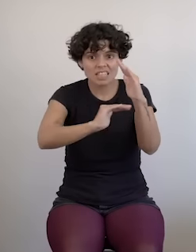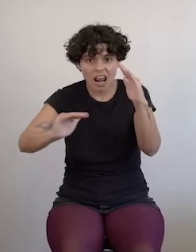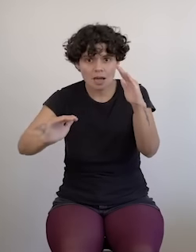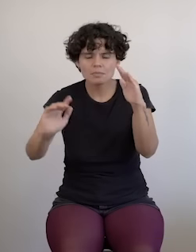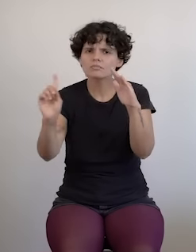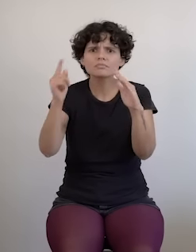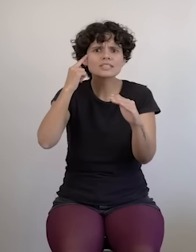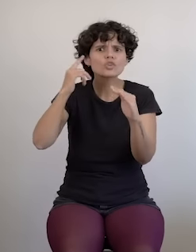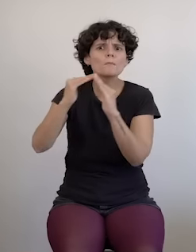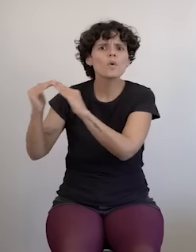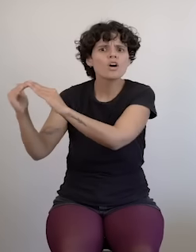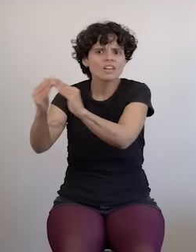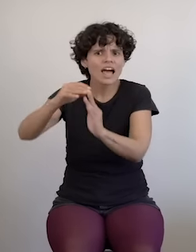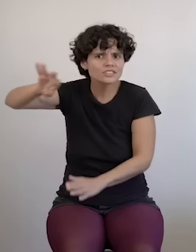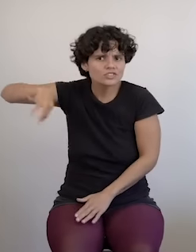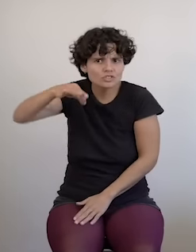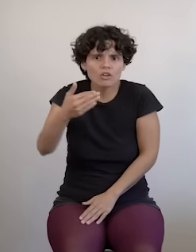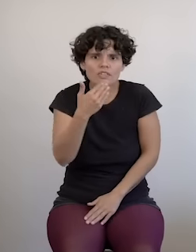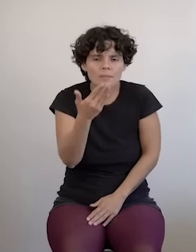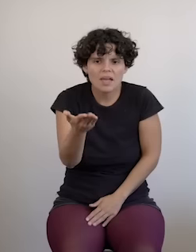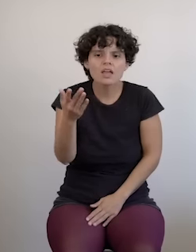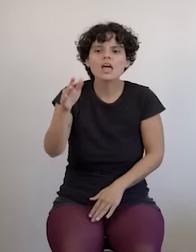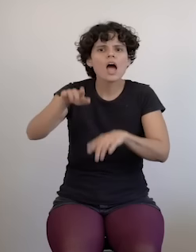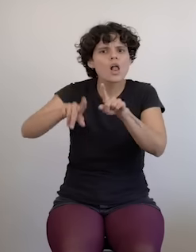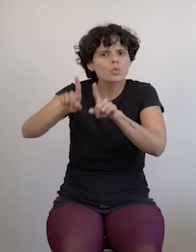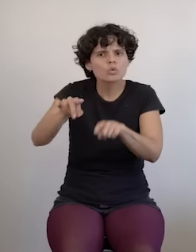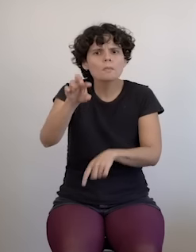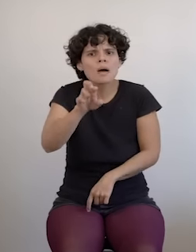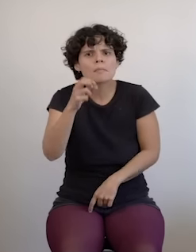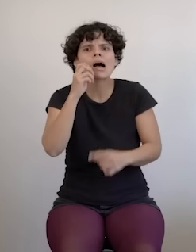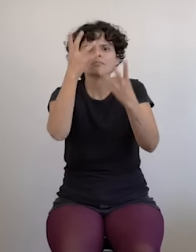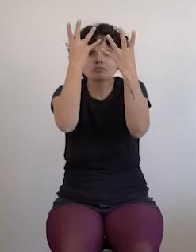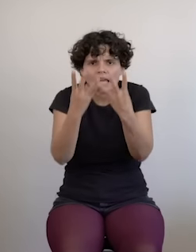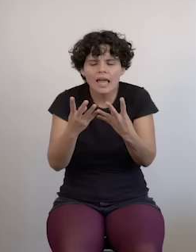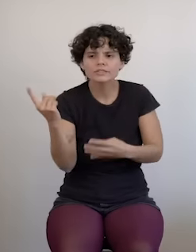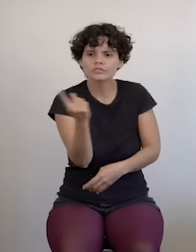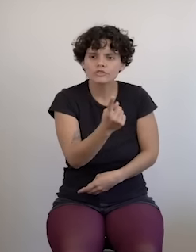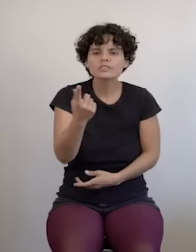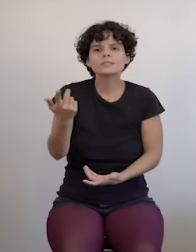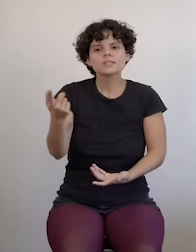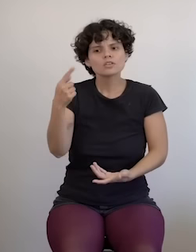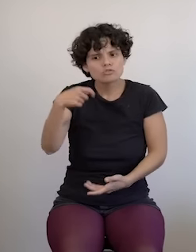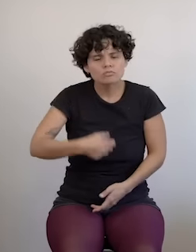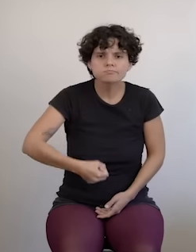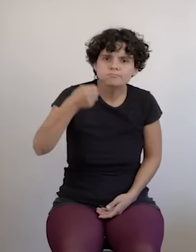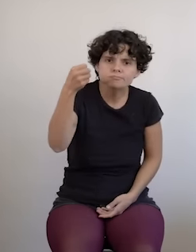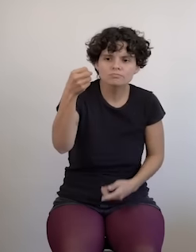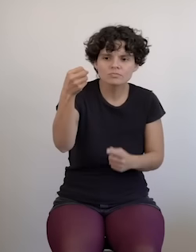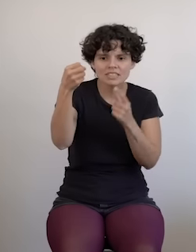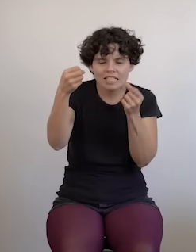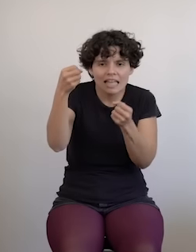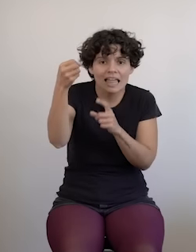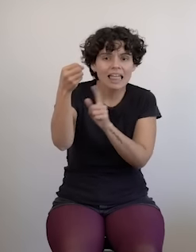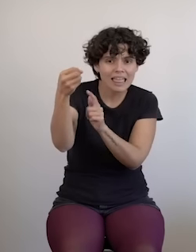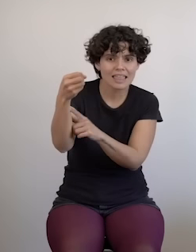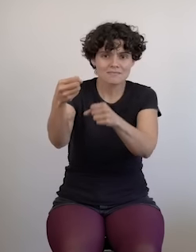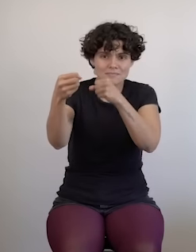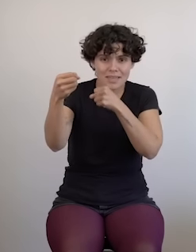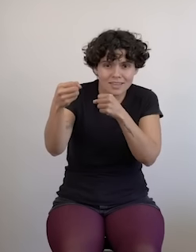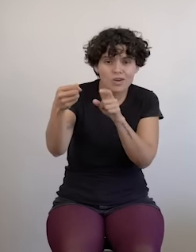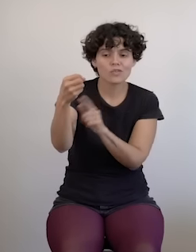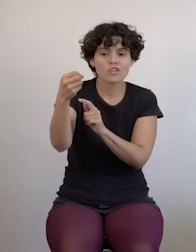niños de la población igual, porque esos niños también tienen a su papito preso, ¿cachai? Entonces, yo te quiero dejarte este regalo, hermano, porque este hermano me apoyó cualquier mes a mí,